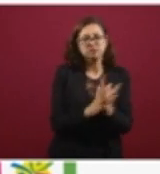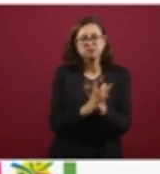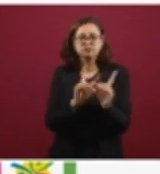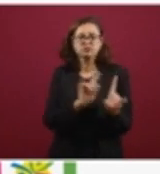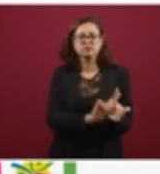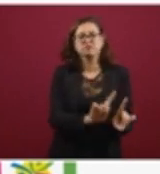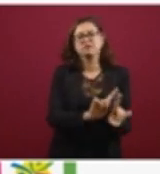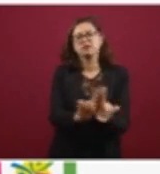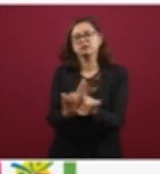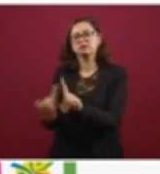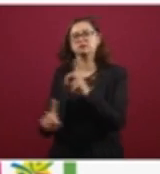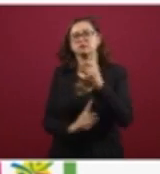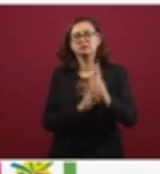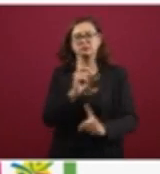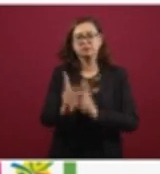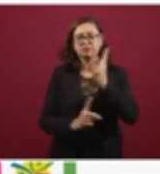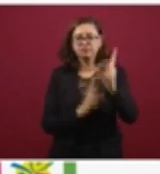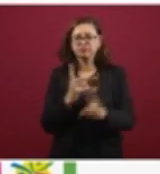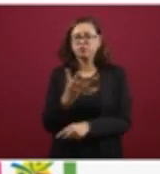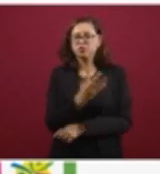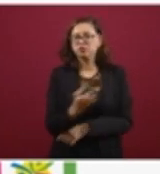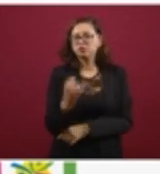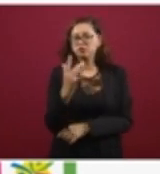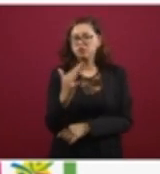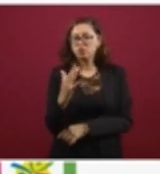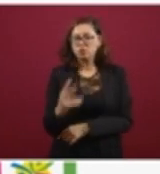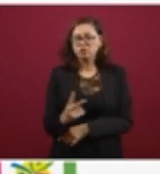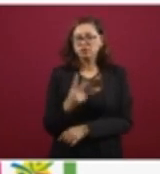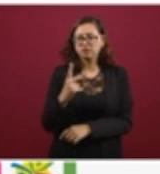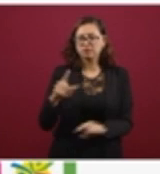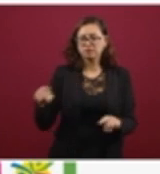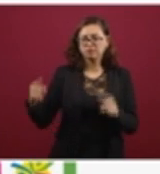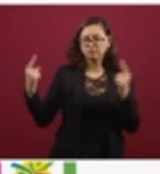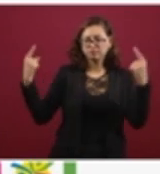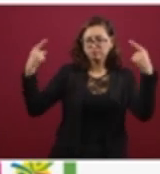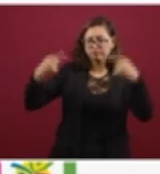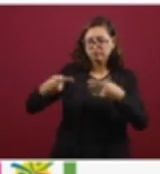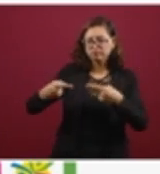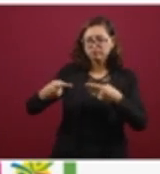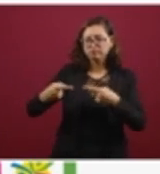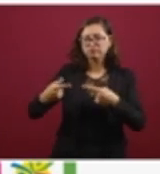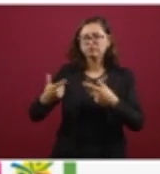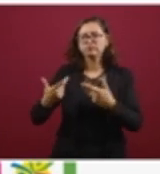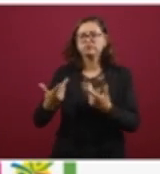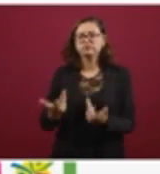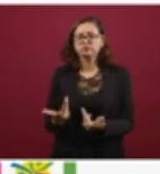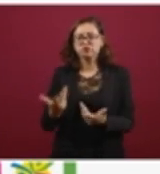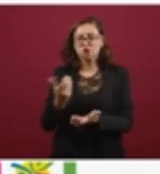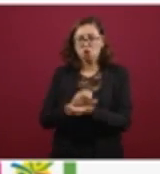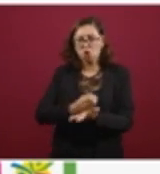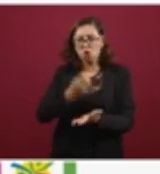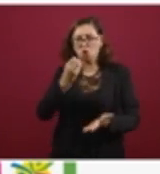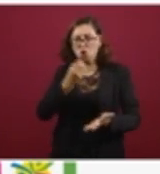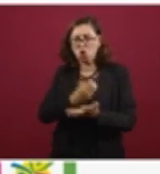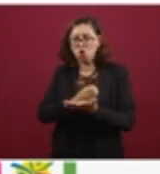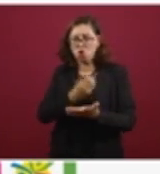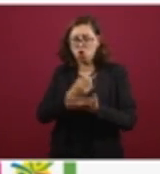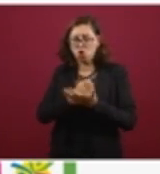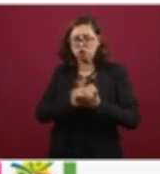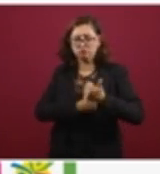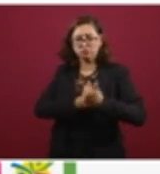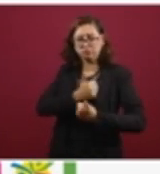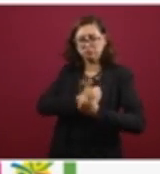deportivas. Tuvimos 452 enfrentamientos directos para la pelea de oros y un total